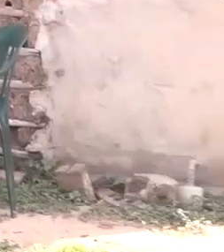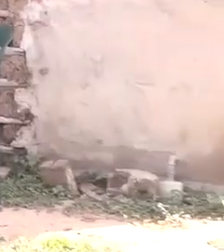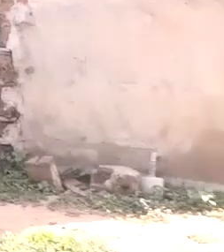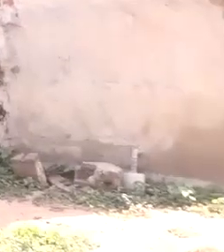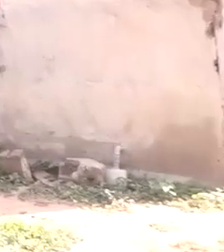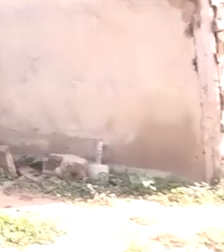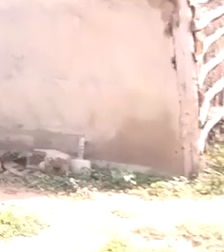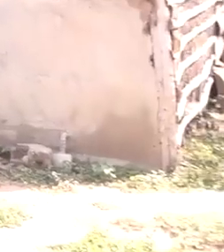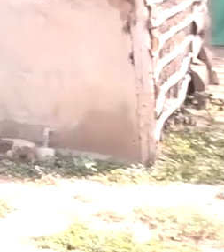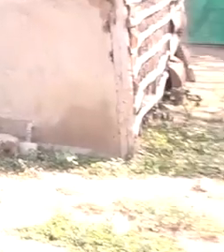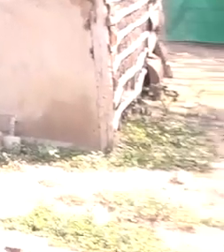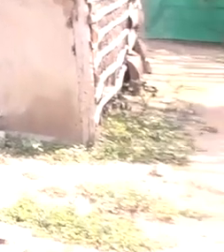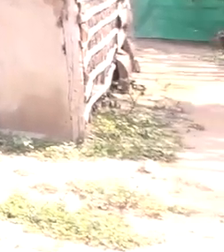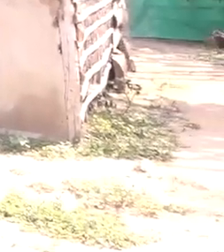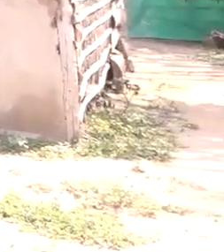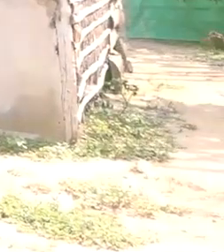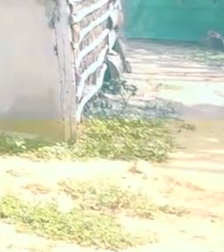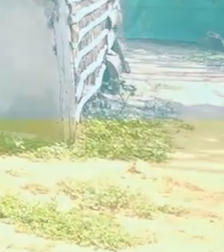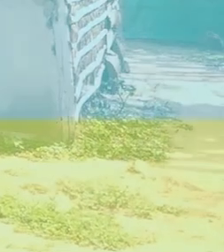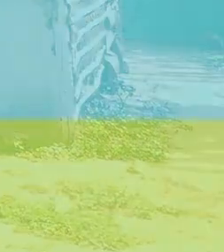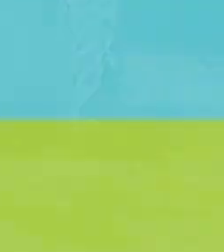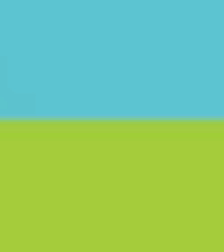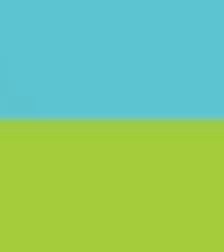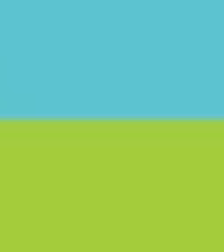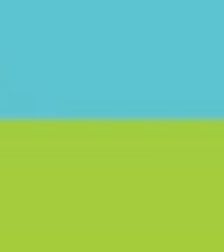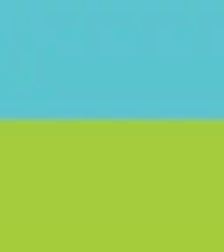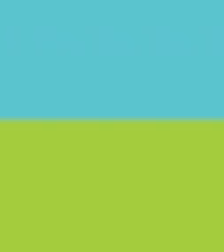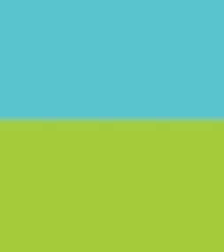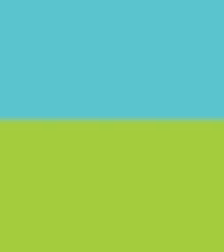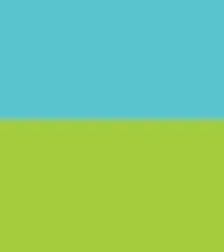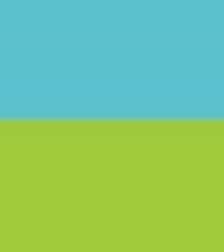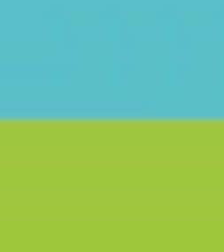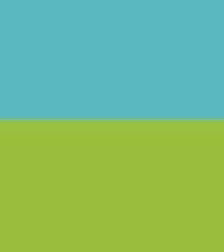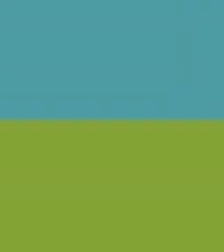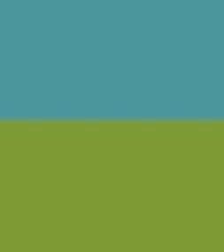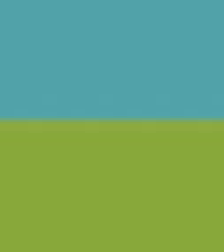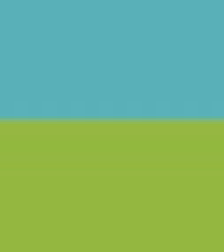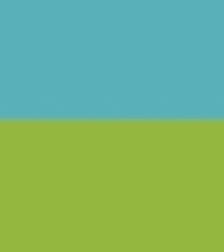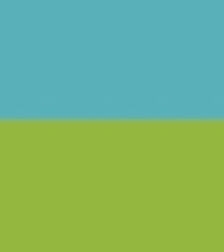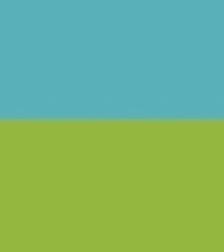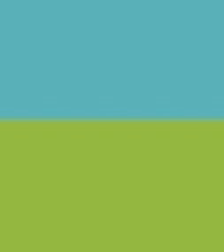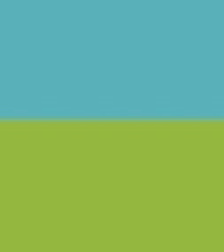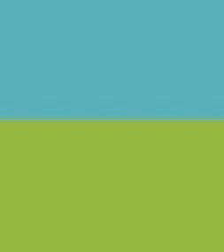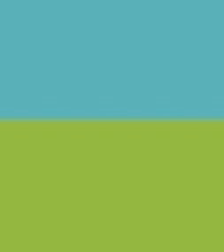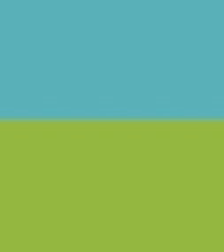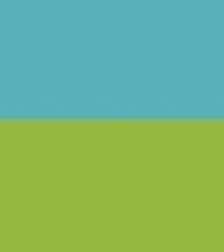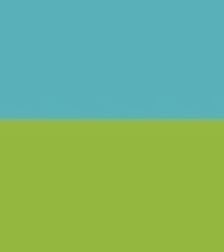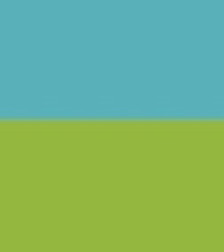Universidad del Magdalena, más incluyente e innovadora.